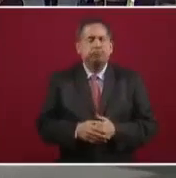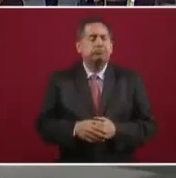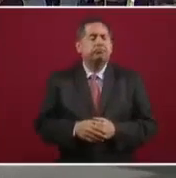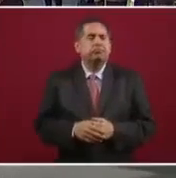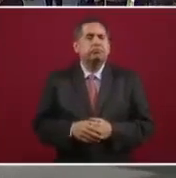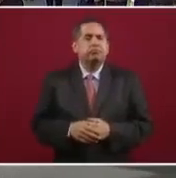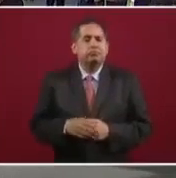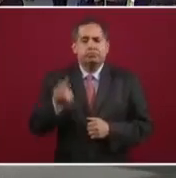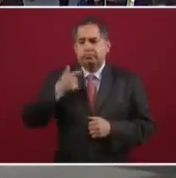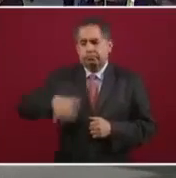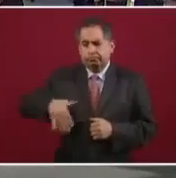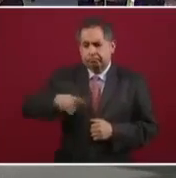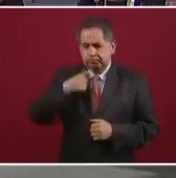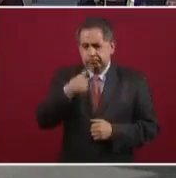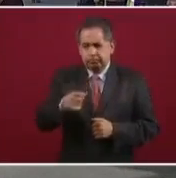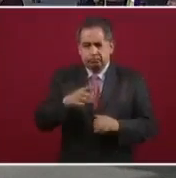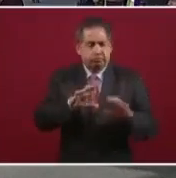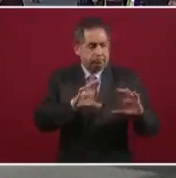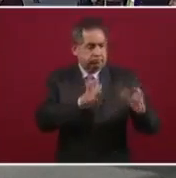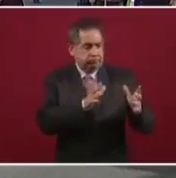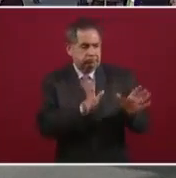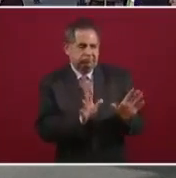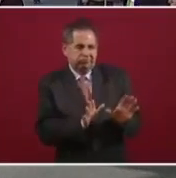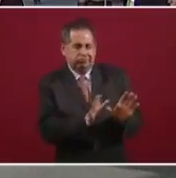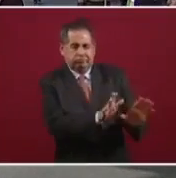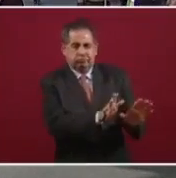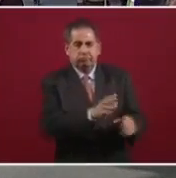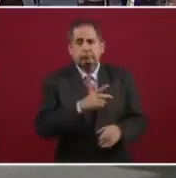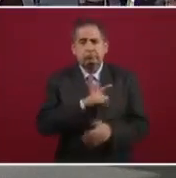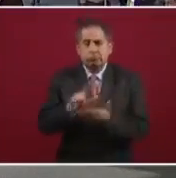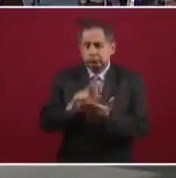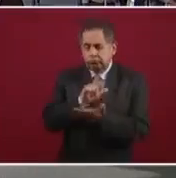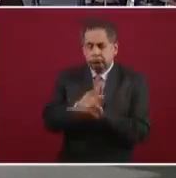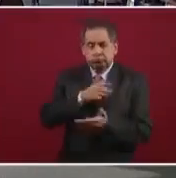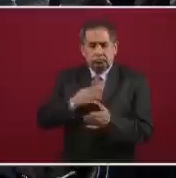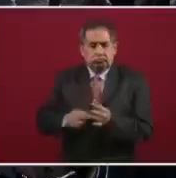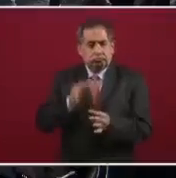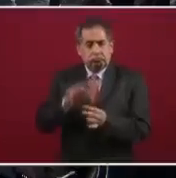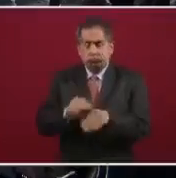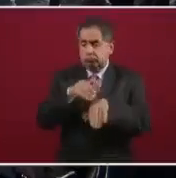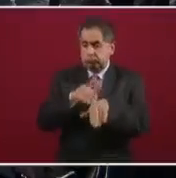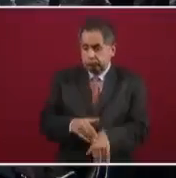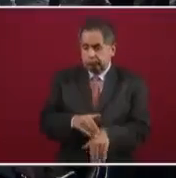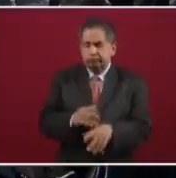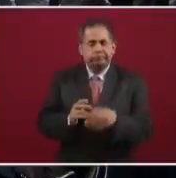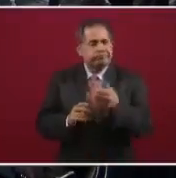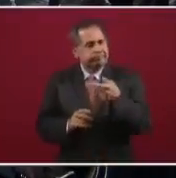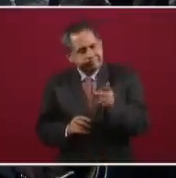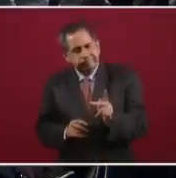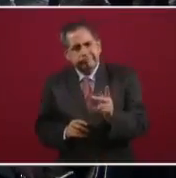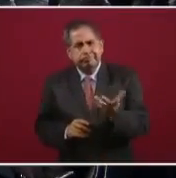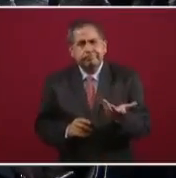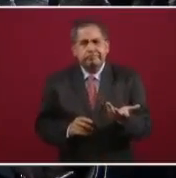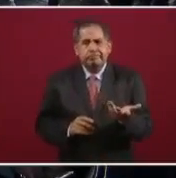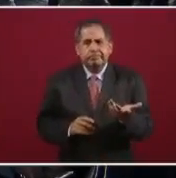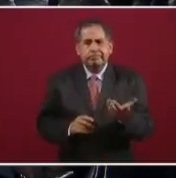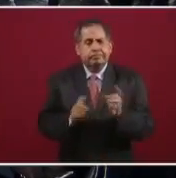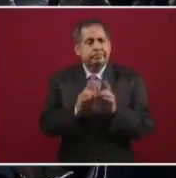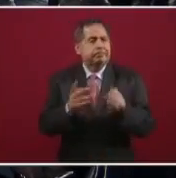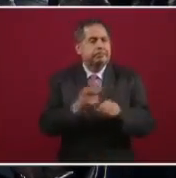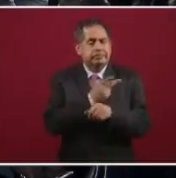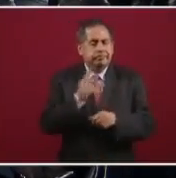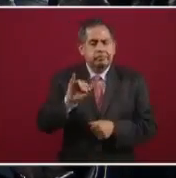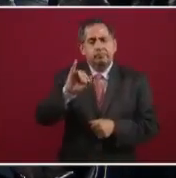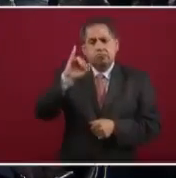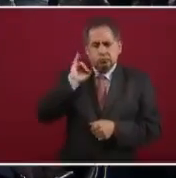para aislar a los delincuentes hay que cumplir la ley y no hay que permitir la impunidad. Sin embargo, lo que ocurrió el jueves